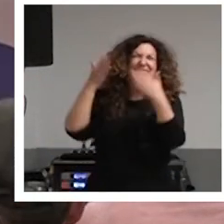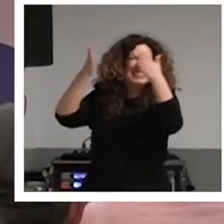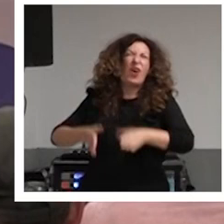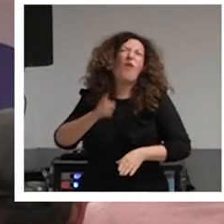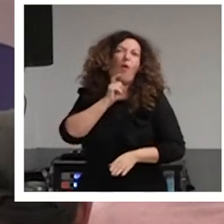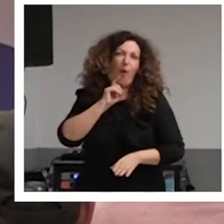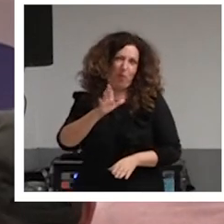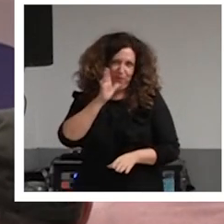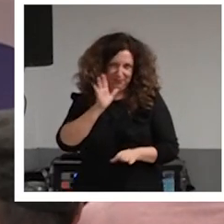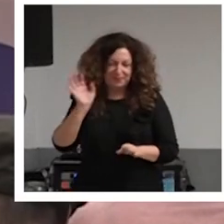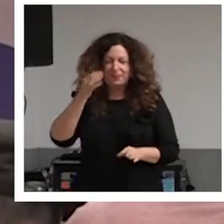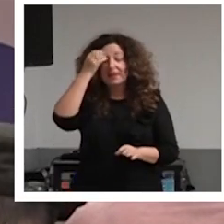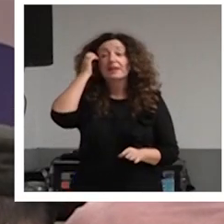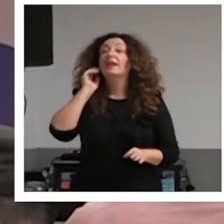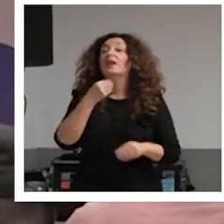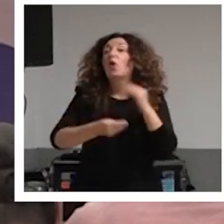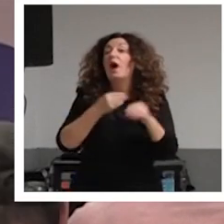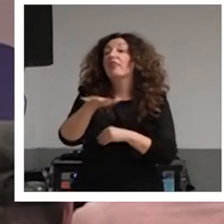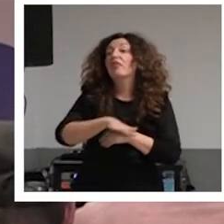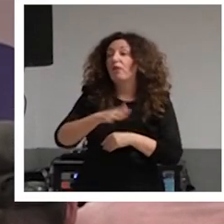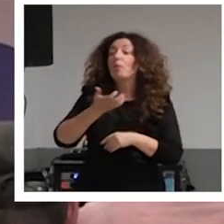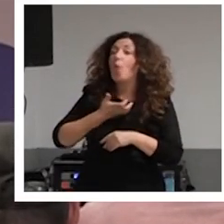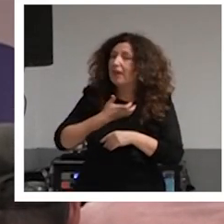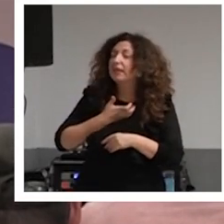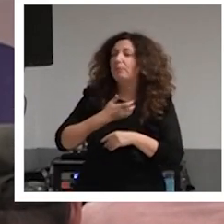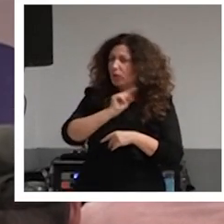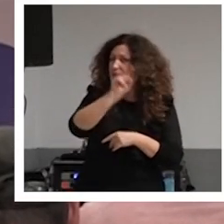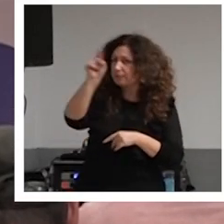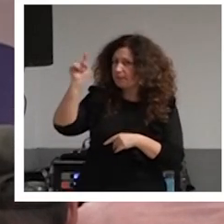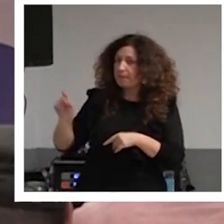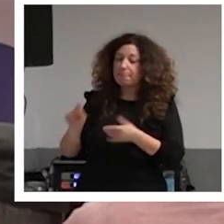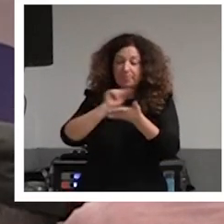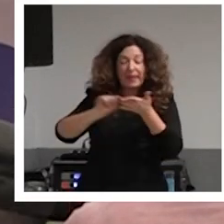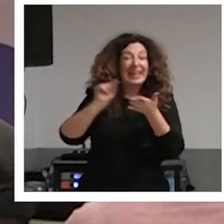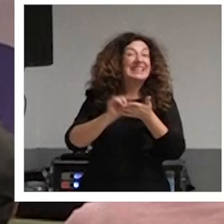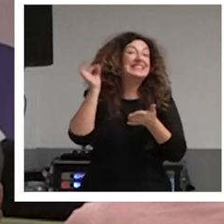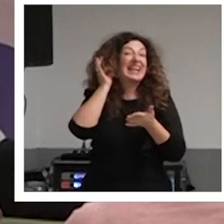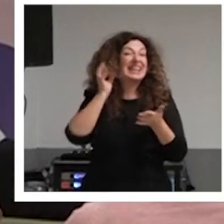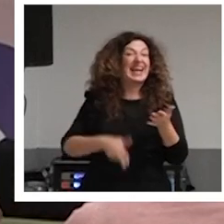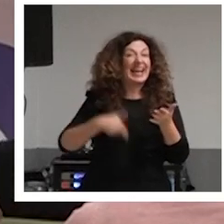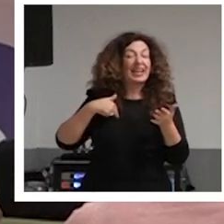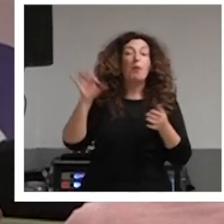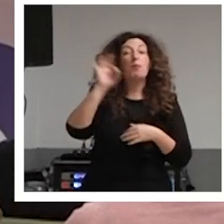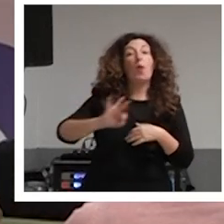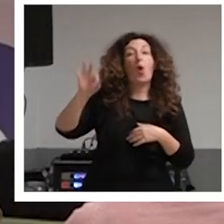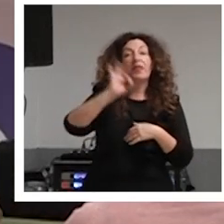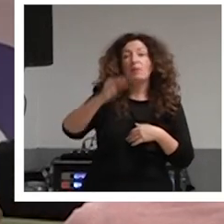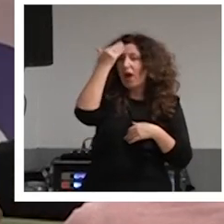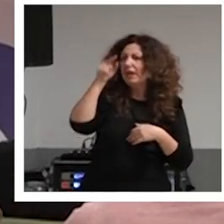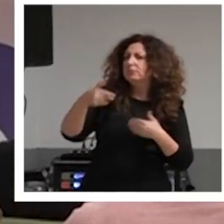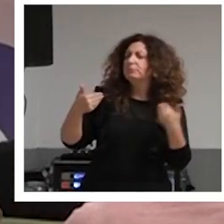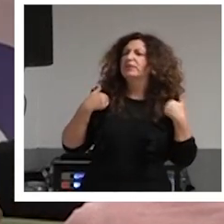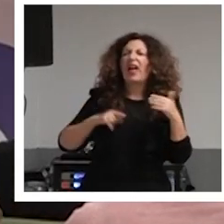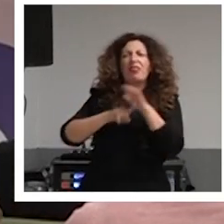Pues eso se hace desde los municipios no que una que la secretaria general de podemos de alcorcón está llevando desarrollo